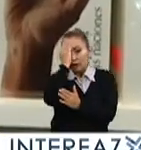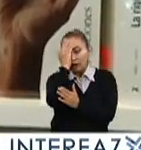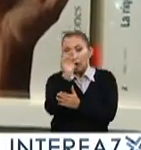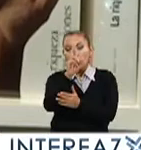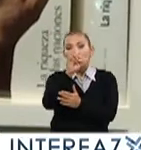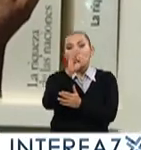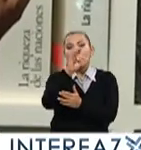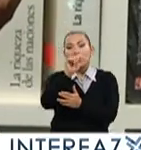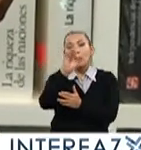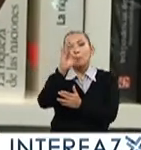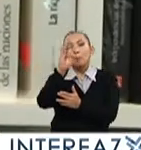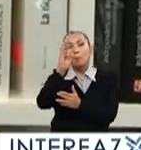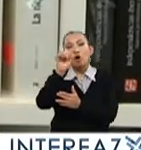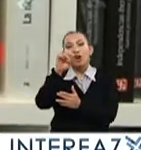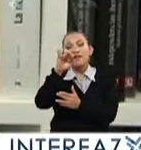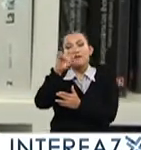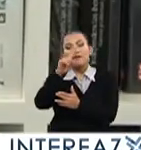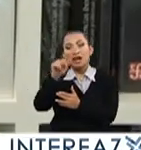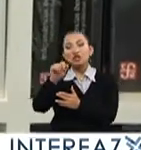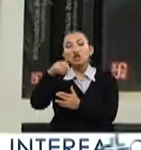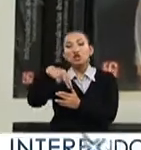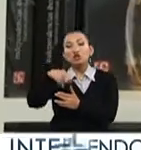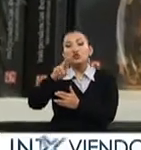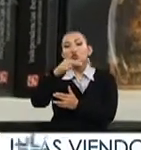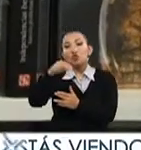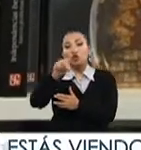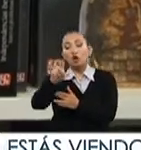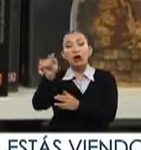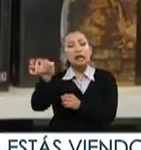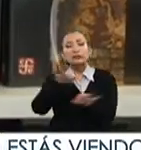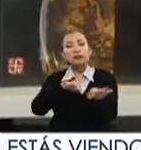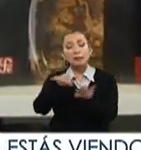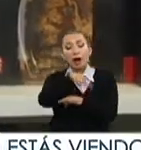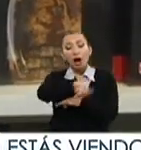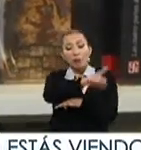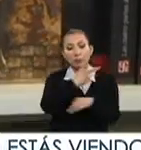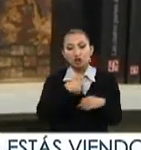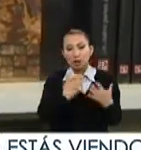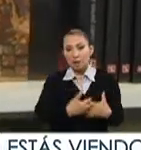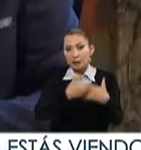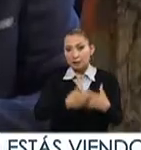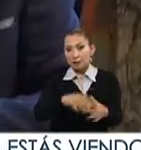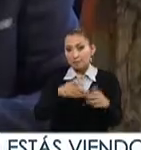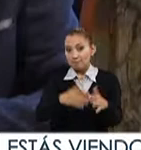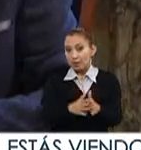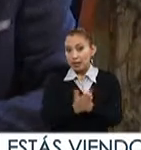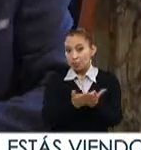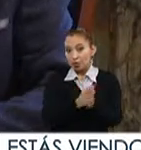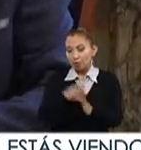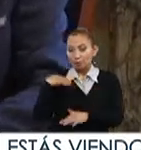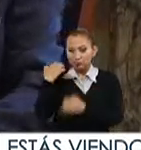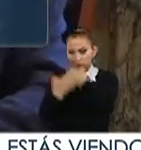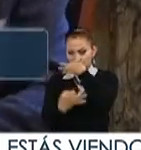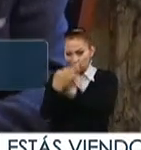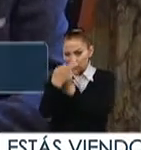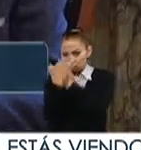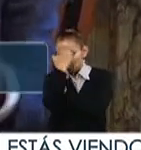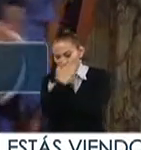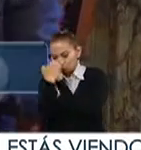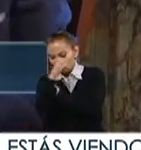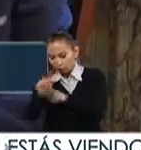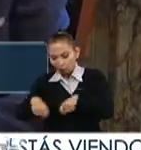reconocimiento Rubén Bonifaz Nuño, que busca destacar el trabajo de los editores. El jurado ha